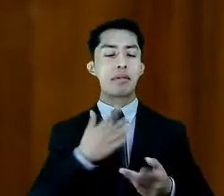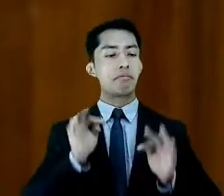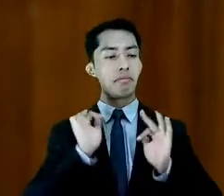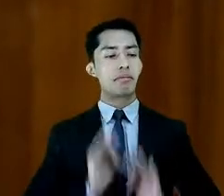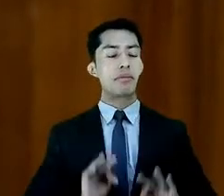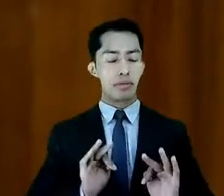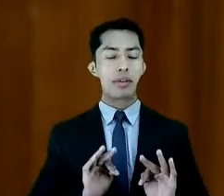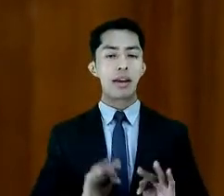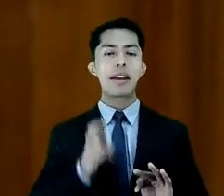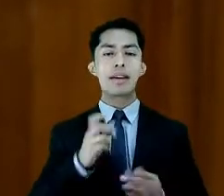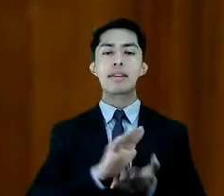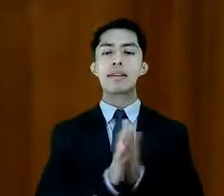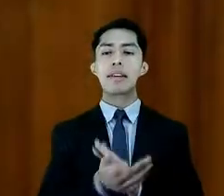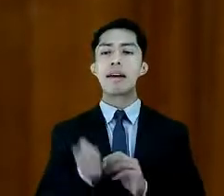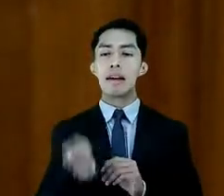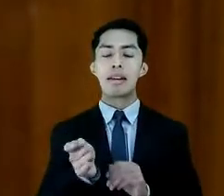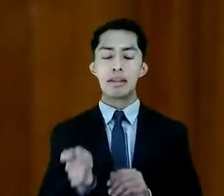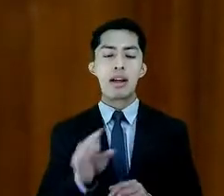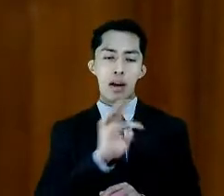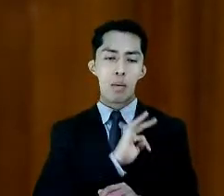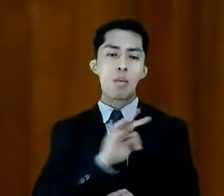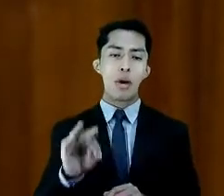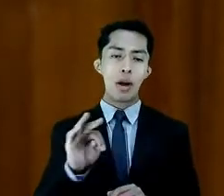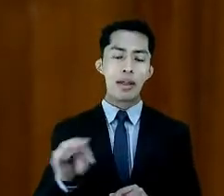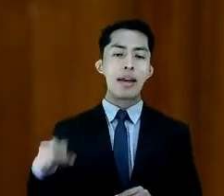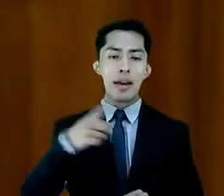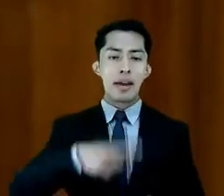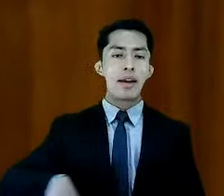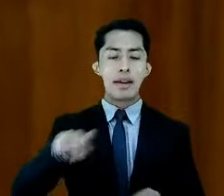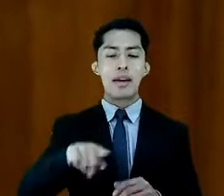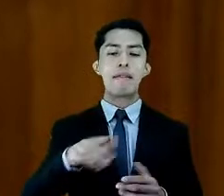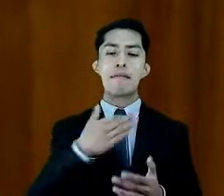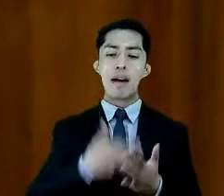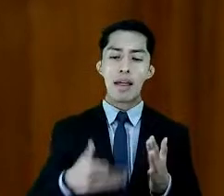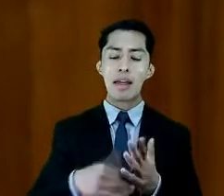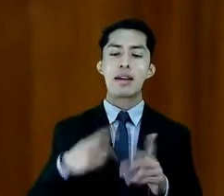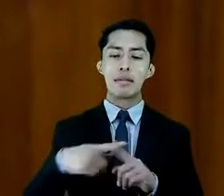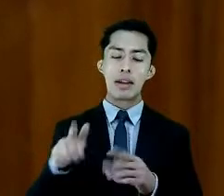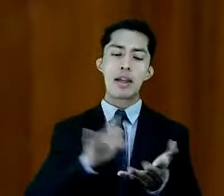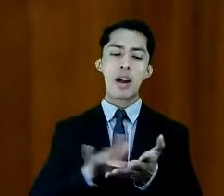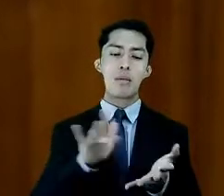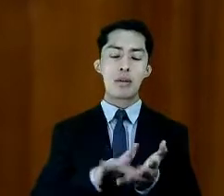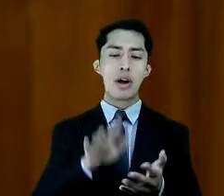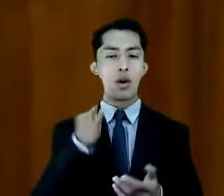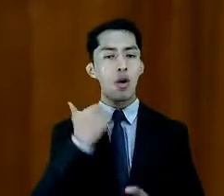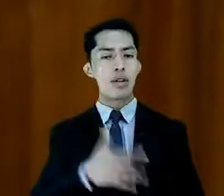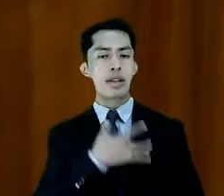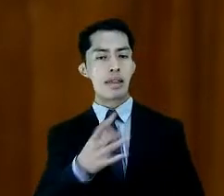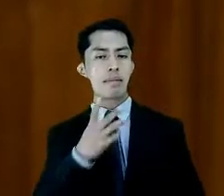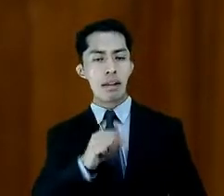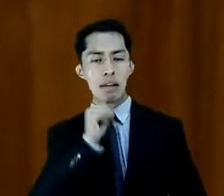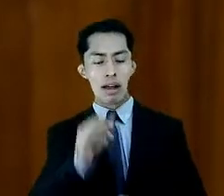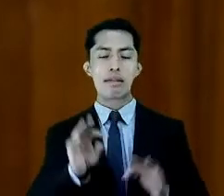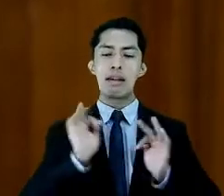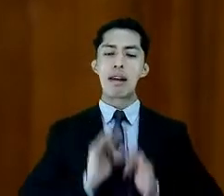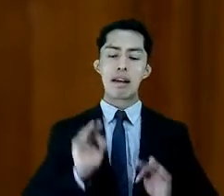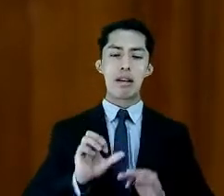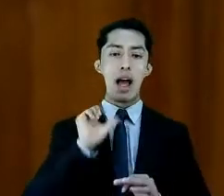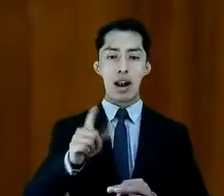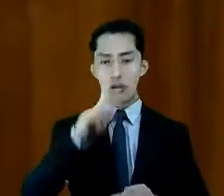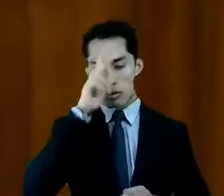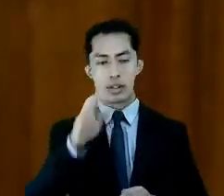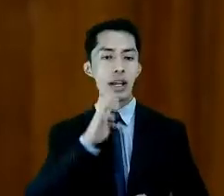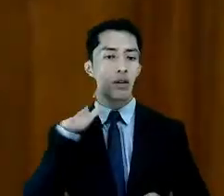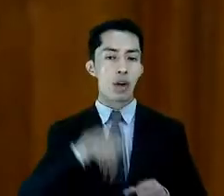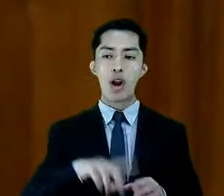se traduce en la posibilidad de cubrir nuestras necesidades sin temor a sufrir cualquier acto de contenido sexual